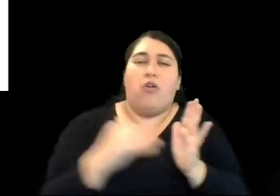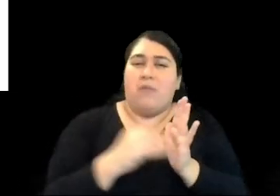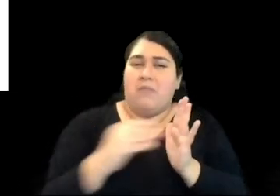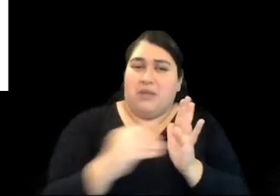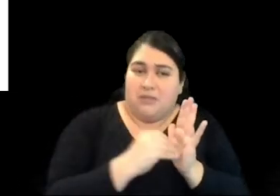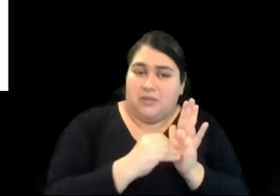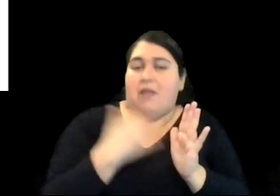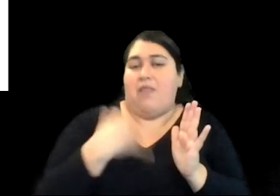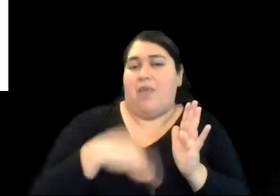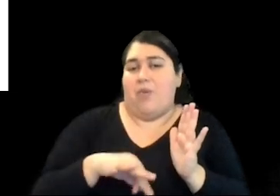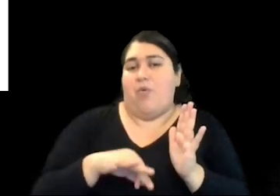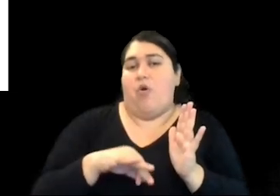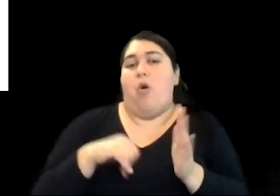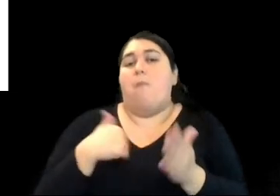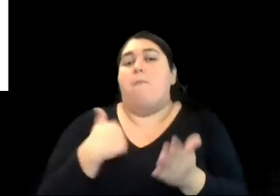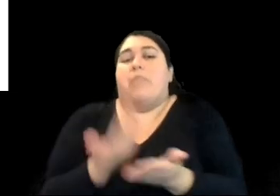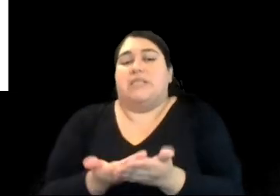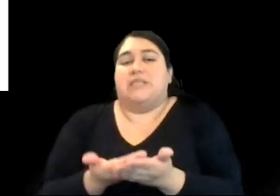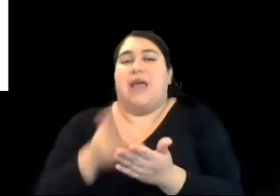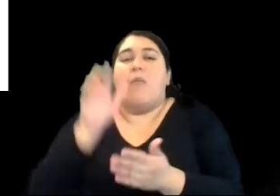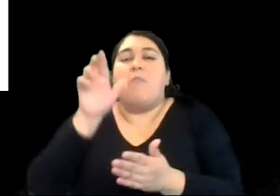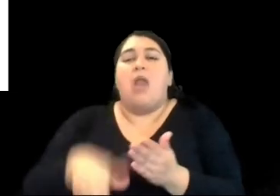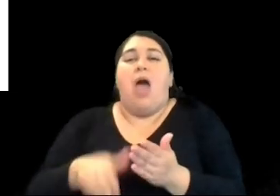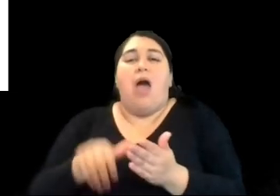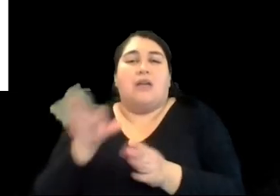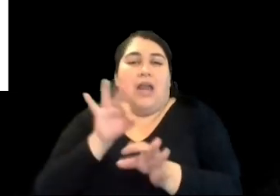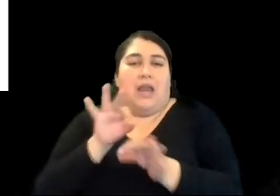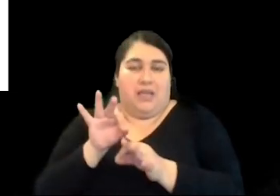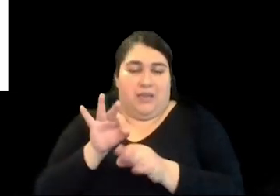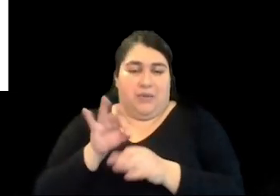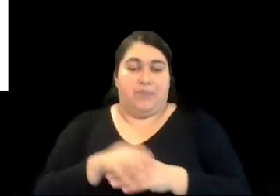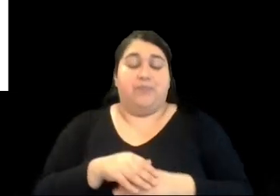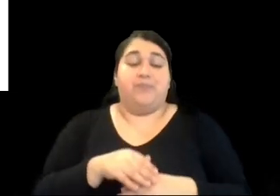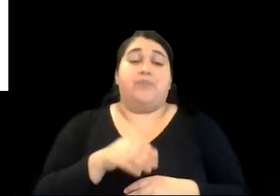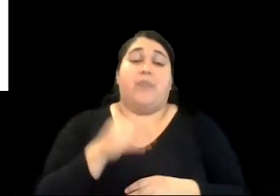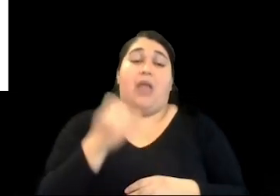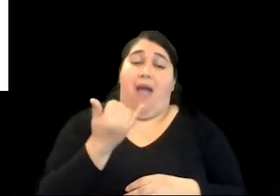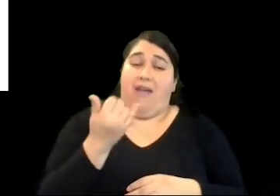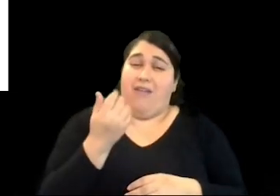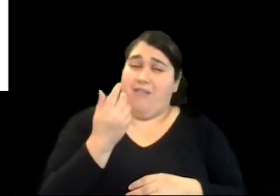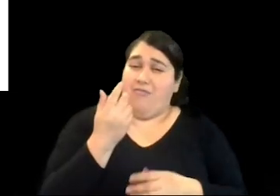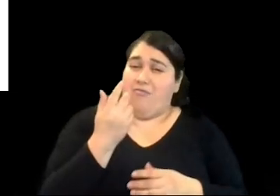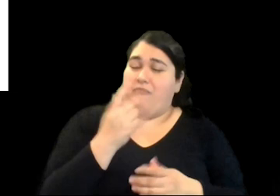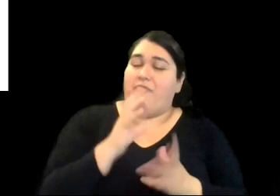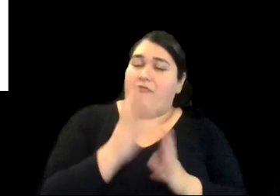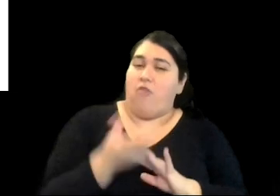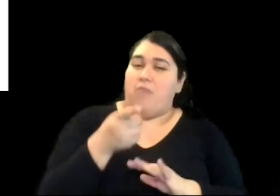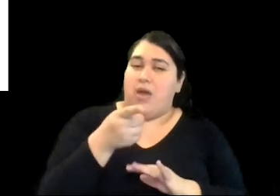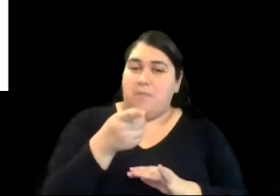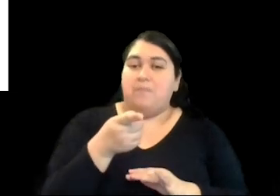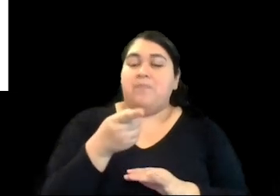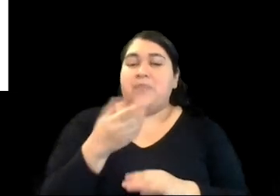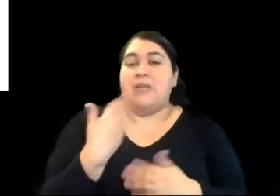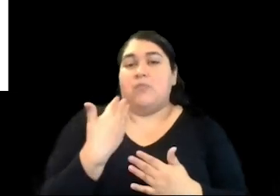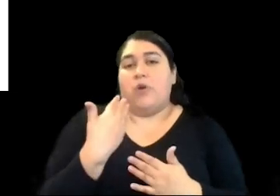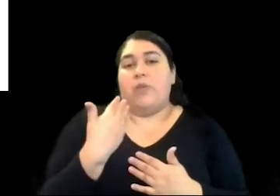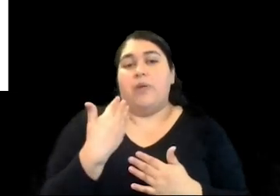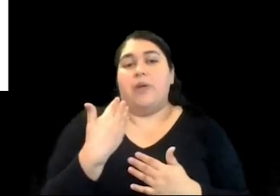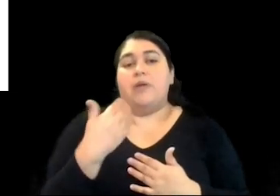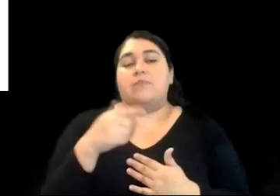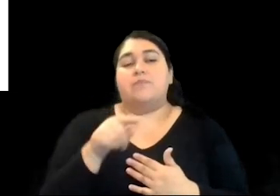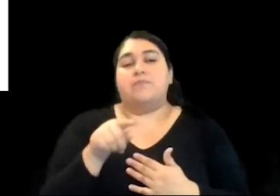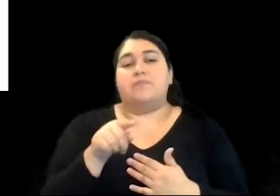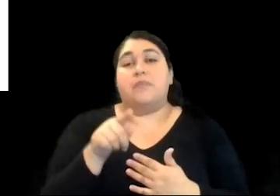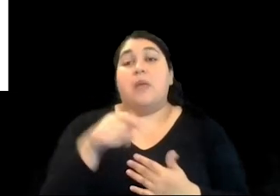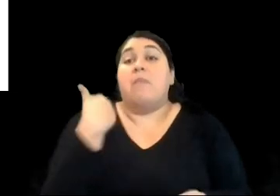la presentación de ese plan. O sea que acá tenemos que tener claro que quizás en otras oportunidades se realizaba la